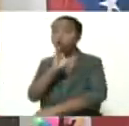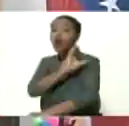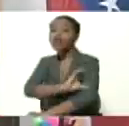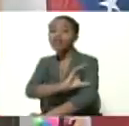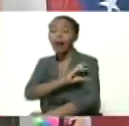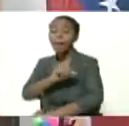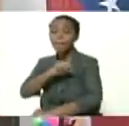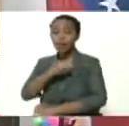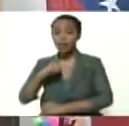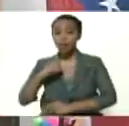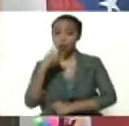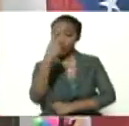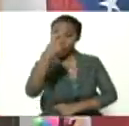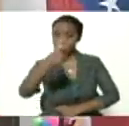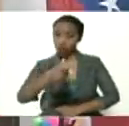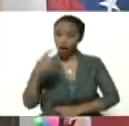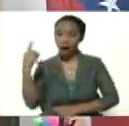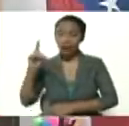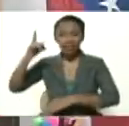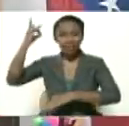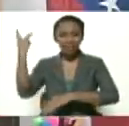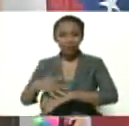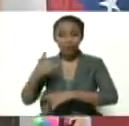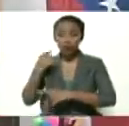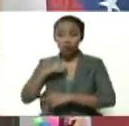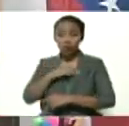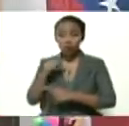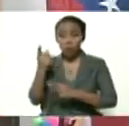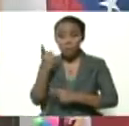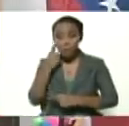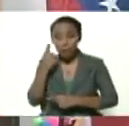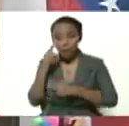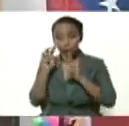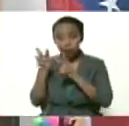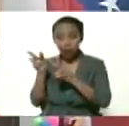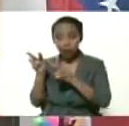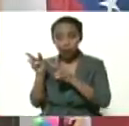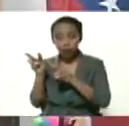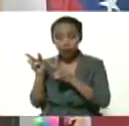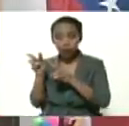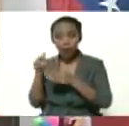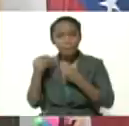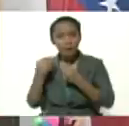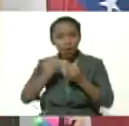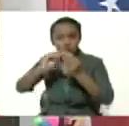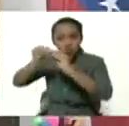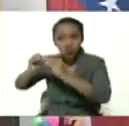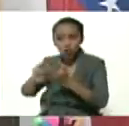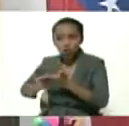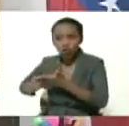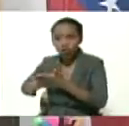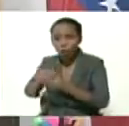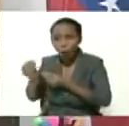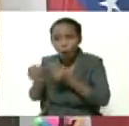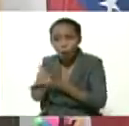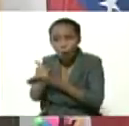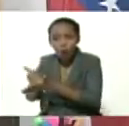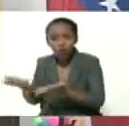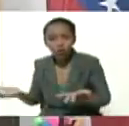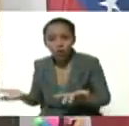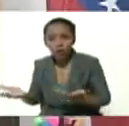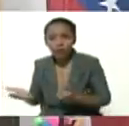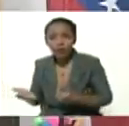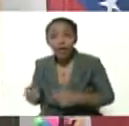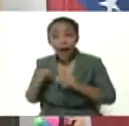privada a una de las personas que ha estado grave y que hemos estado pendientes para recuperarlos. Bueno, que